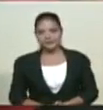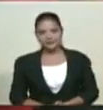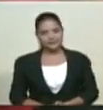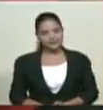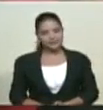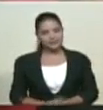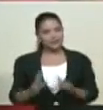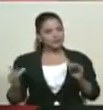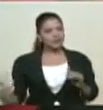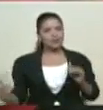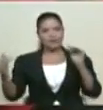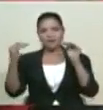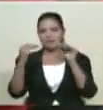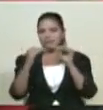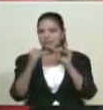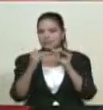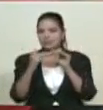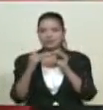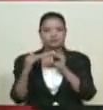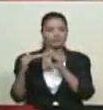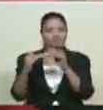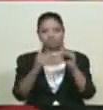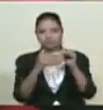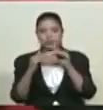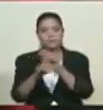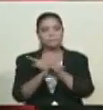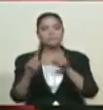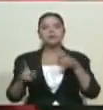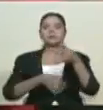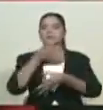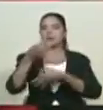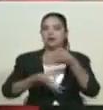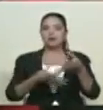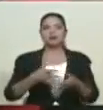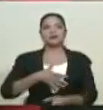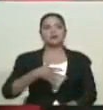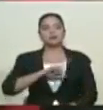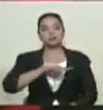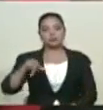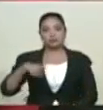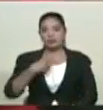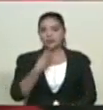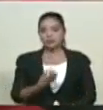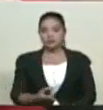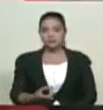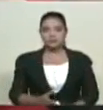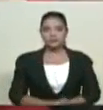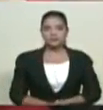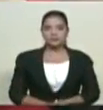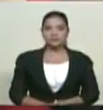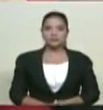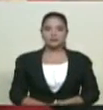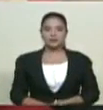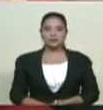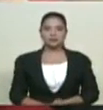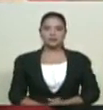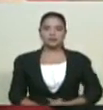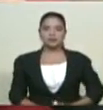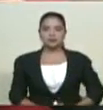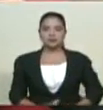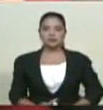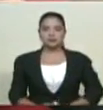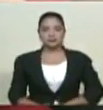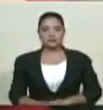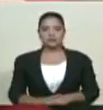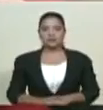de la igualdad y de la equidad. Pero nosotros hemos dicho y lo sostenemos. Estas elecciones fueron convocadas